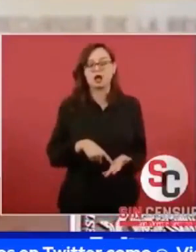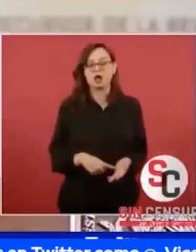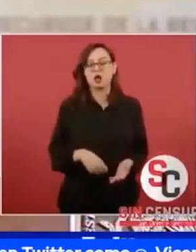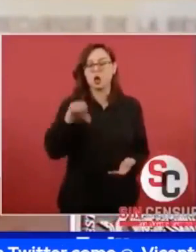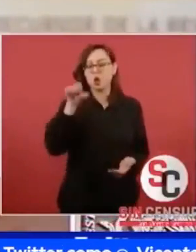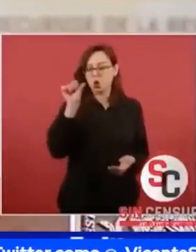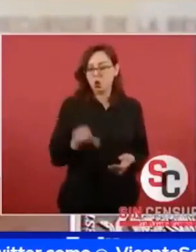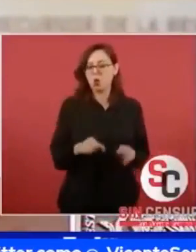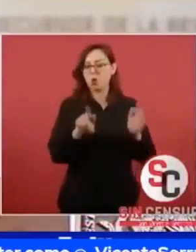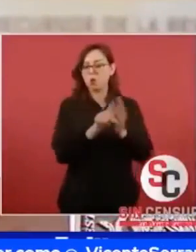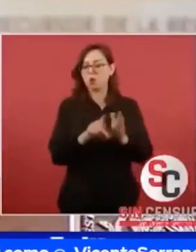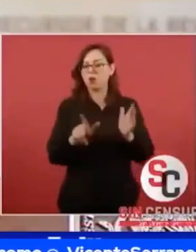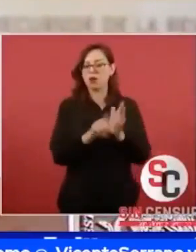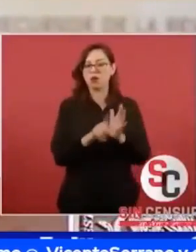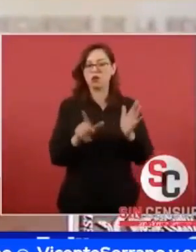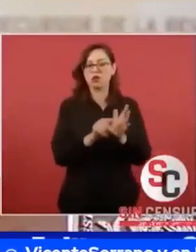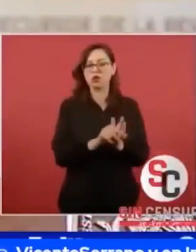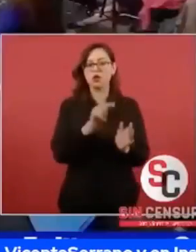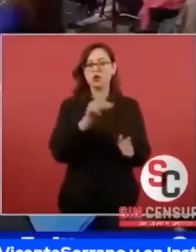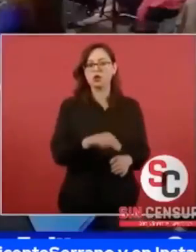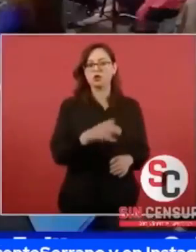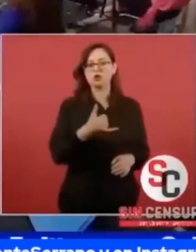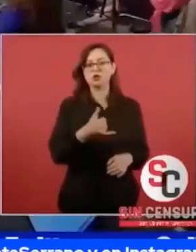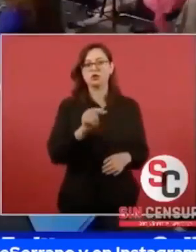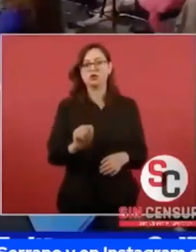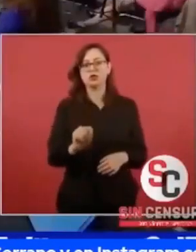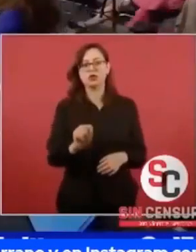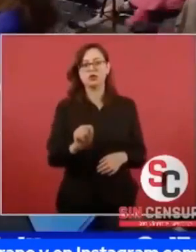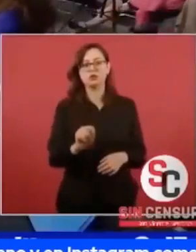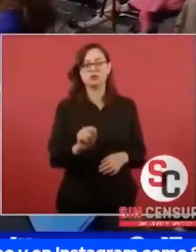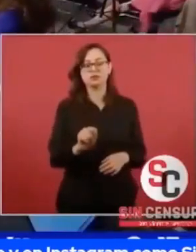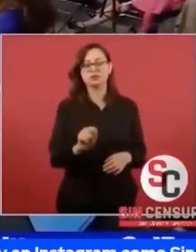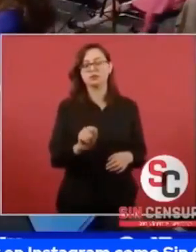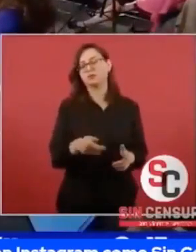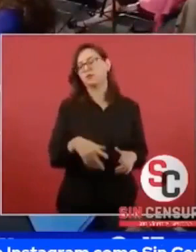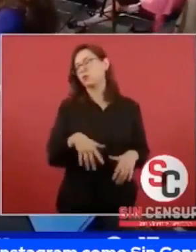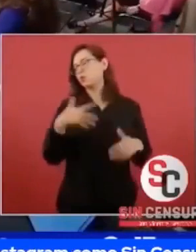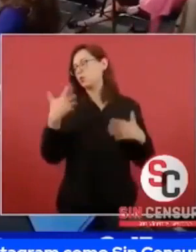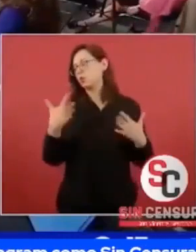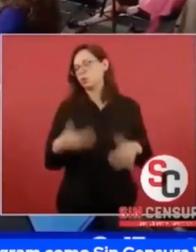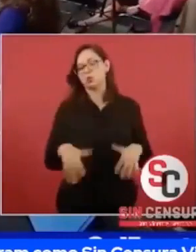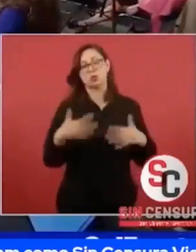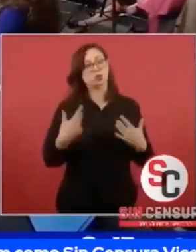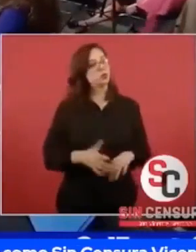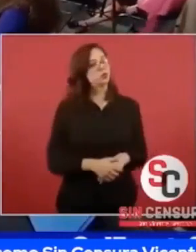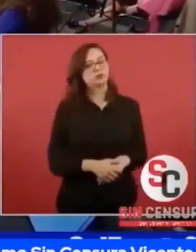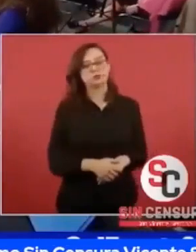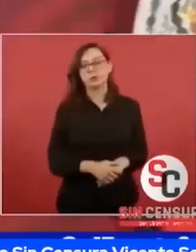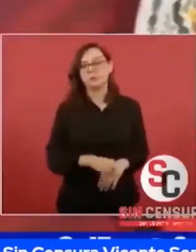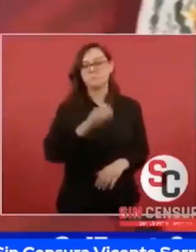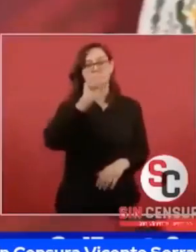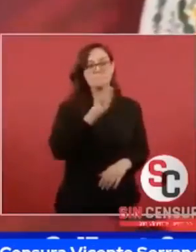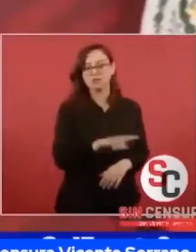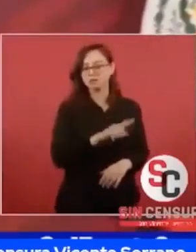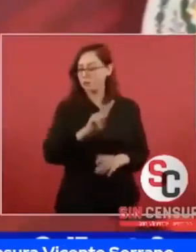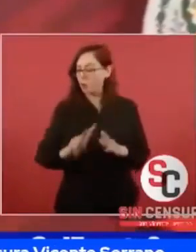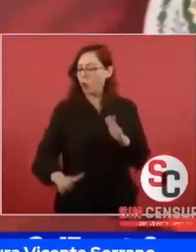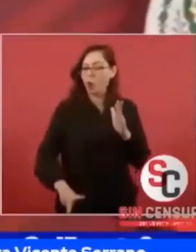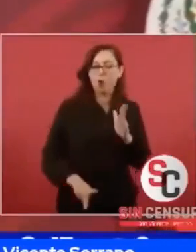para variar si se lanza contra ken salazar